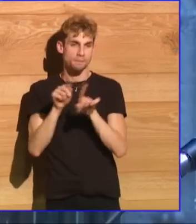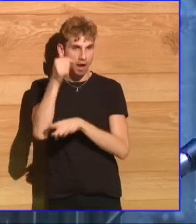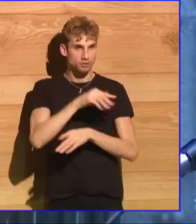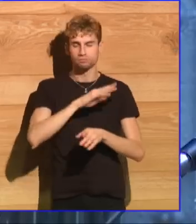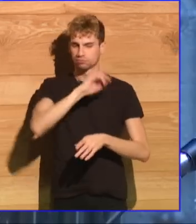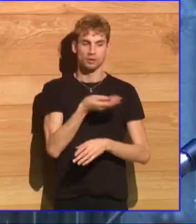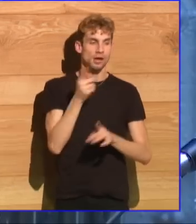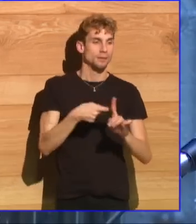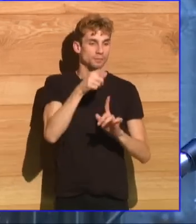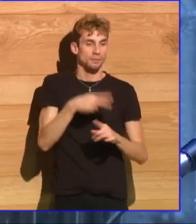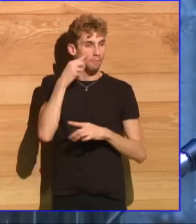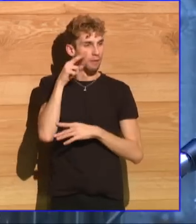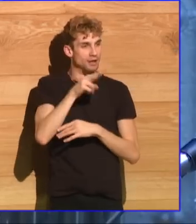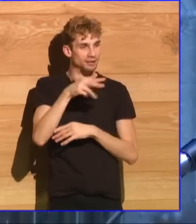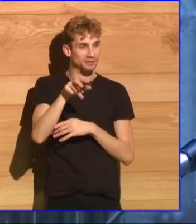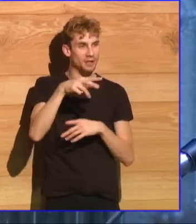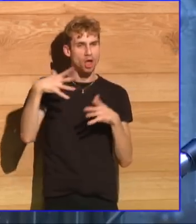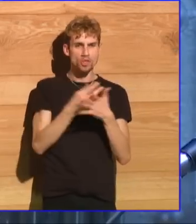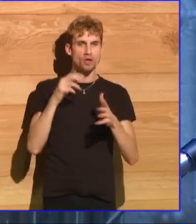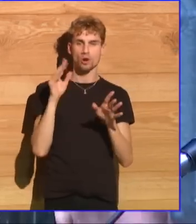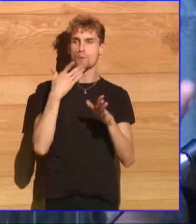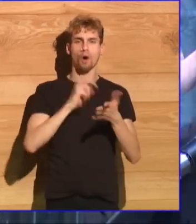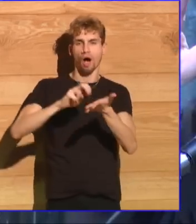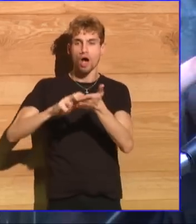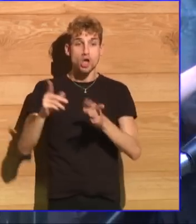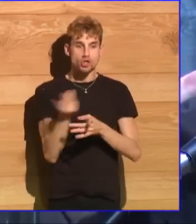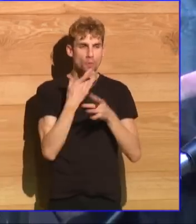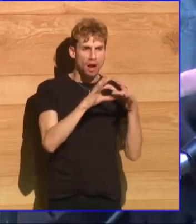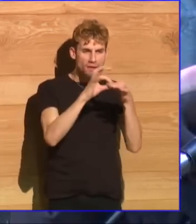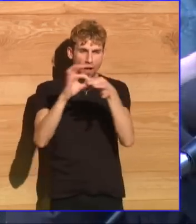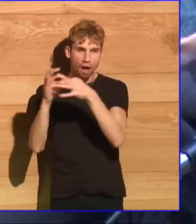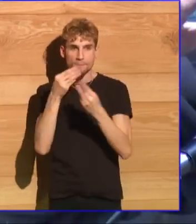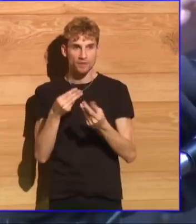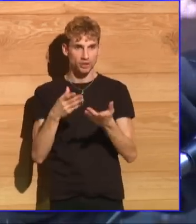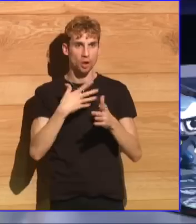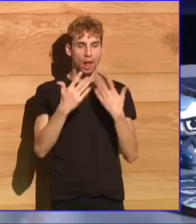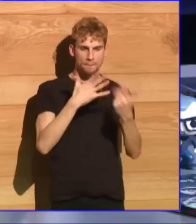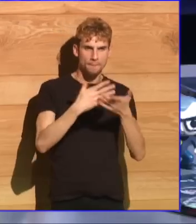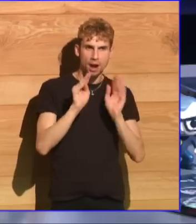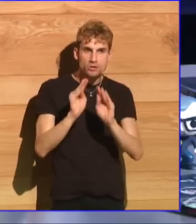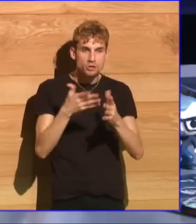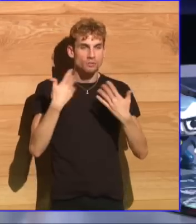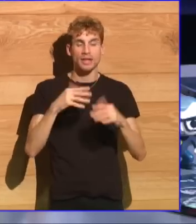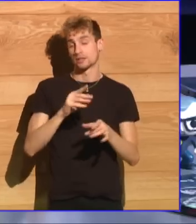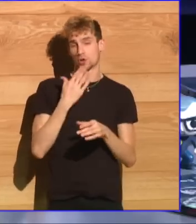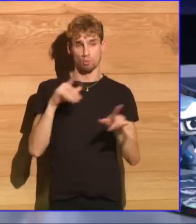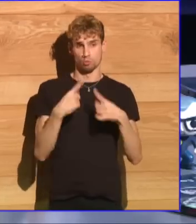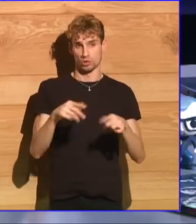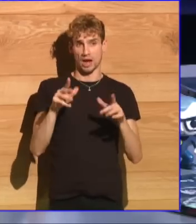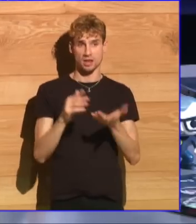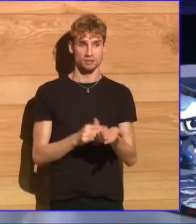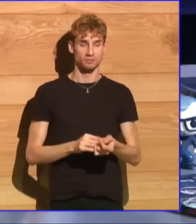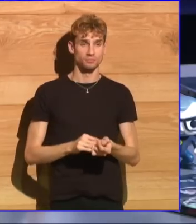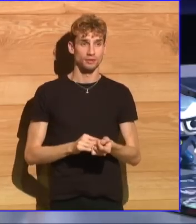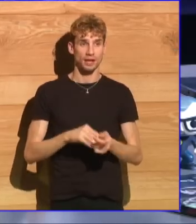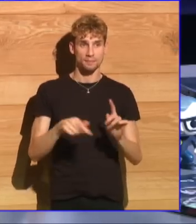todos escaleras. a todos corriendo, están coreografiadísimos Sí, es- para lavarse Claro, pero las manos. Es un escena- musical, es un Esta escena musical es tan sin impresionante canciones. que es